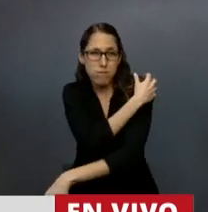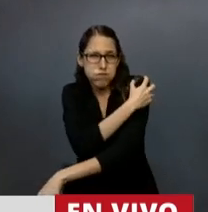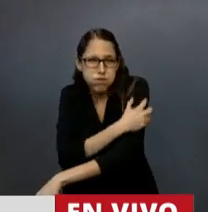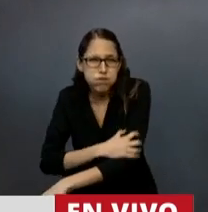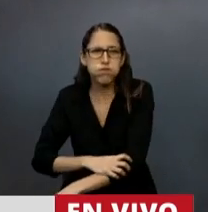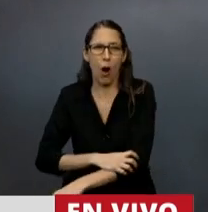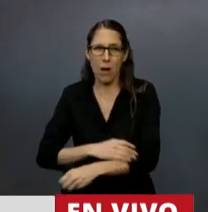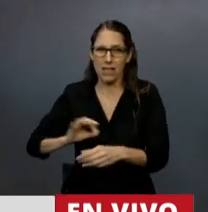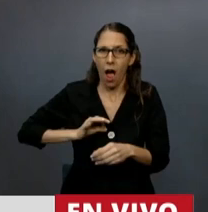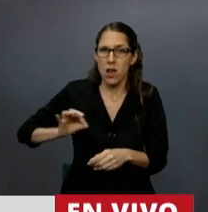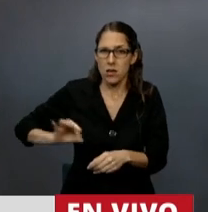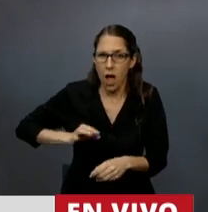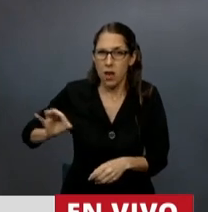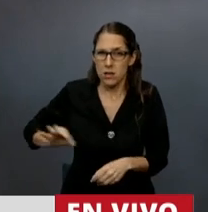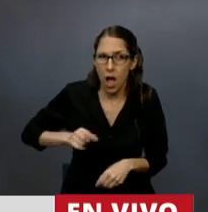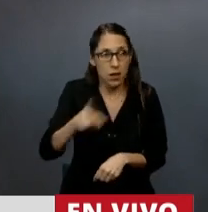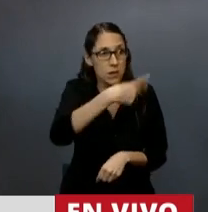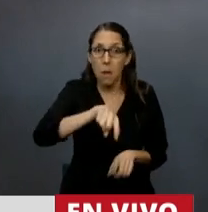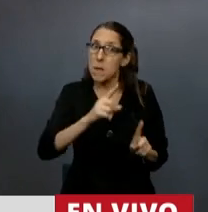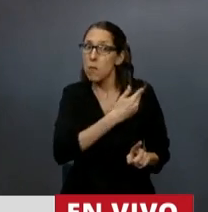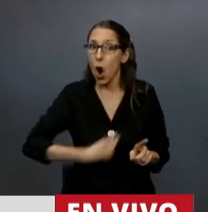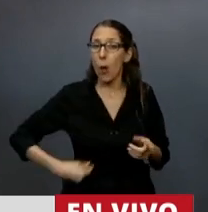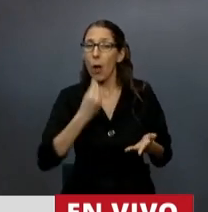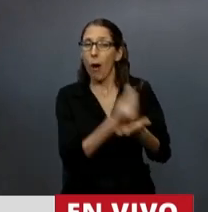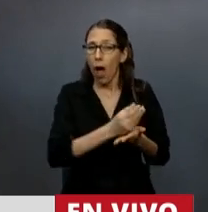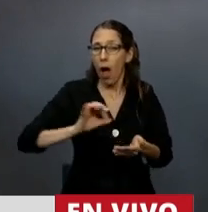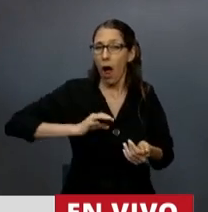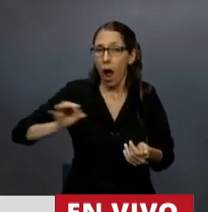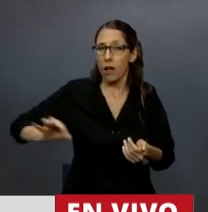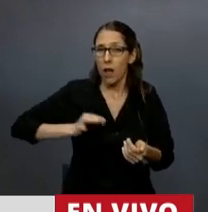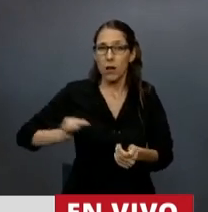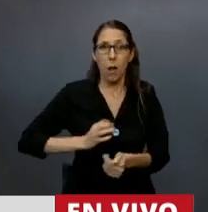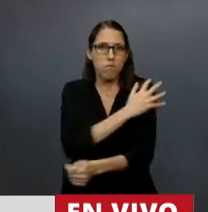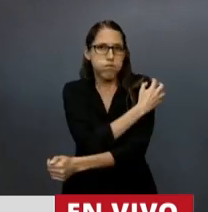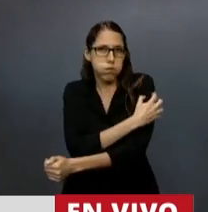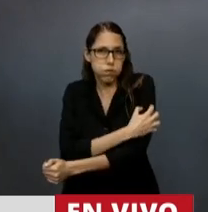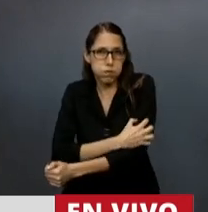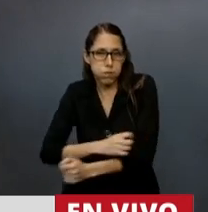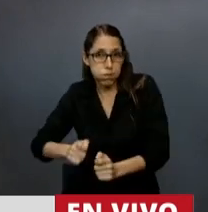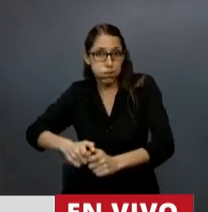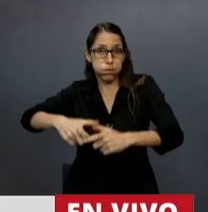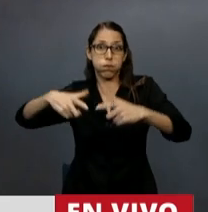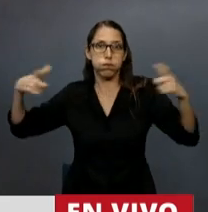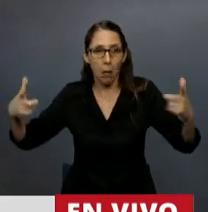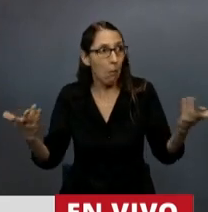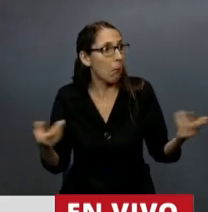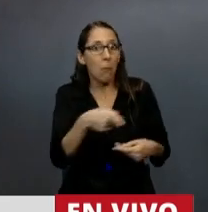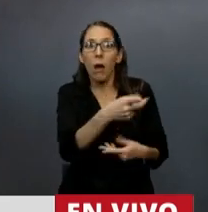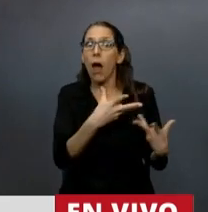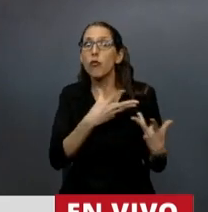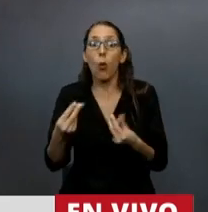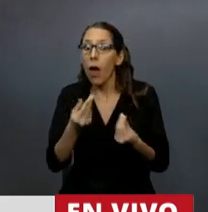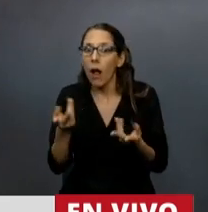de años que han estado gobernando y nunca han sido capaces de generar esto. Y la verdad que tampoco han ayudado en empujar